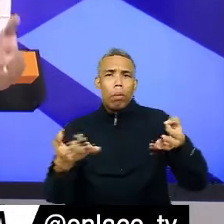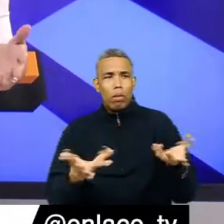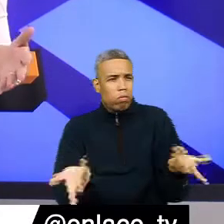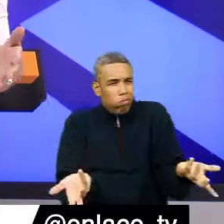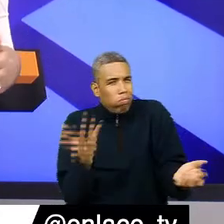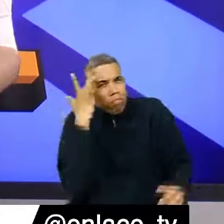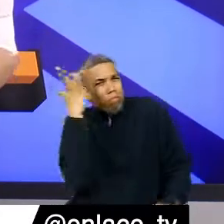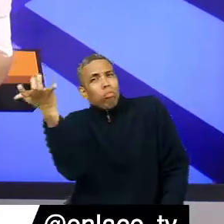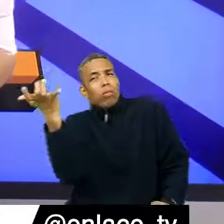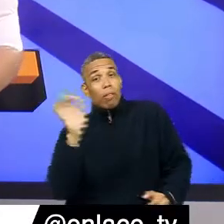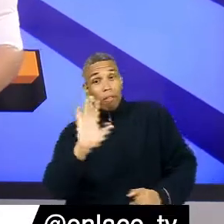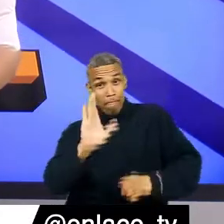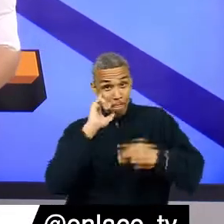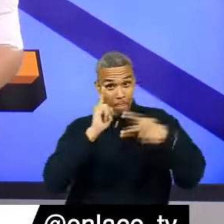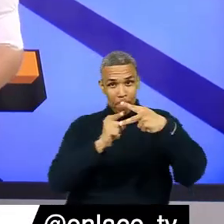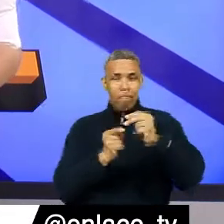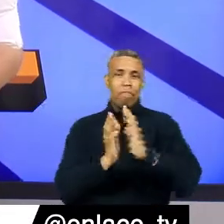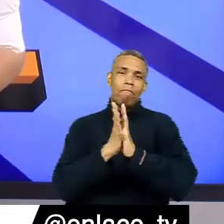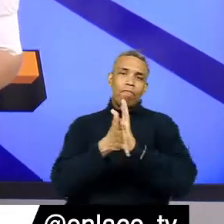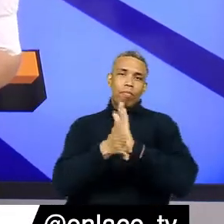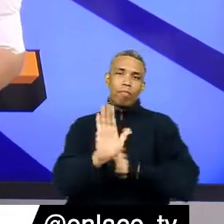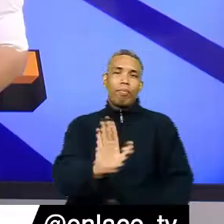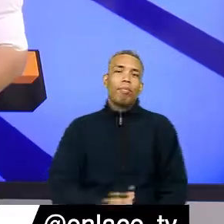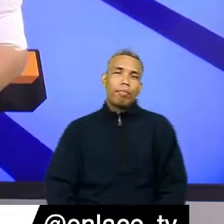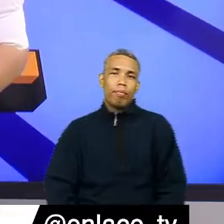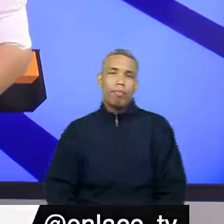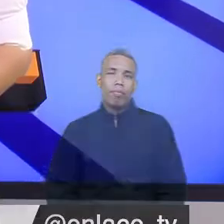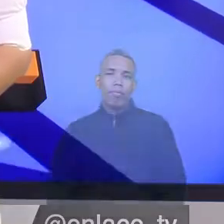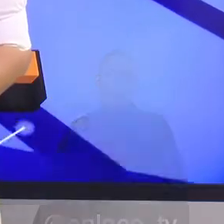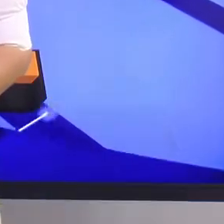a continuación en Enlace Noticias, lo que usted quiere ver.